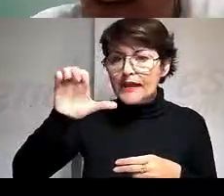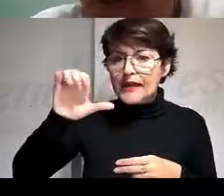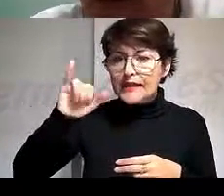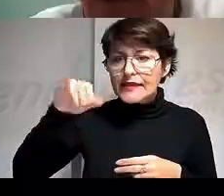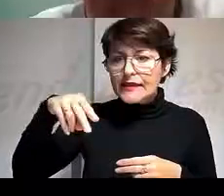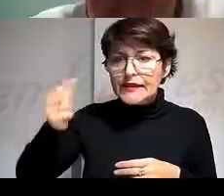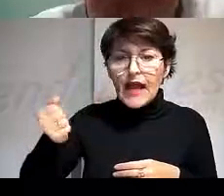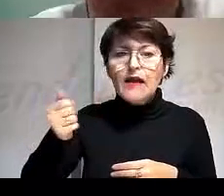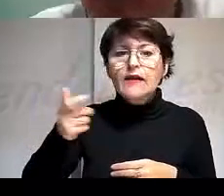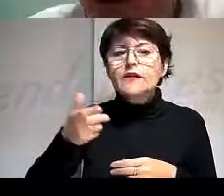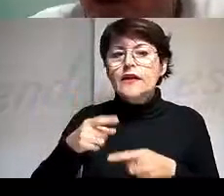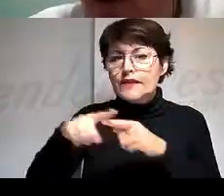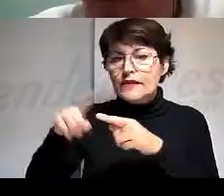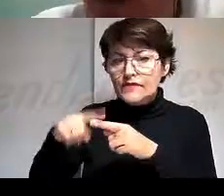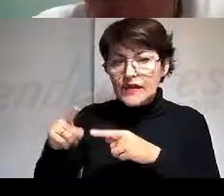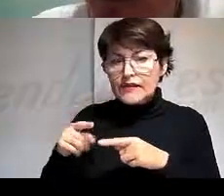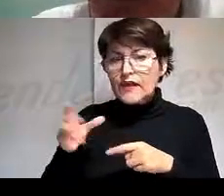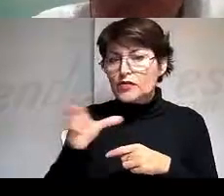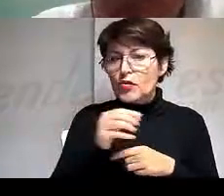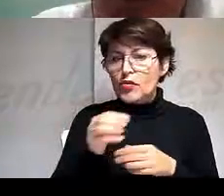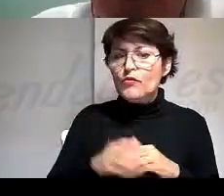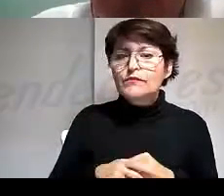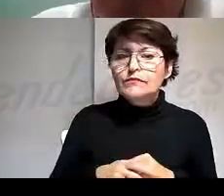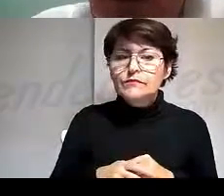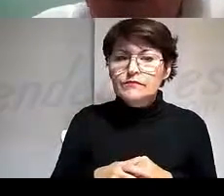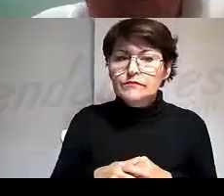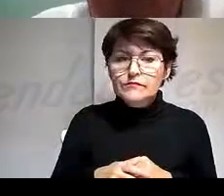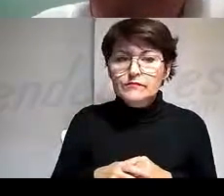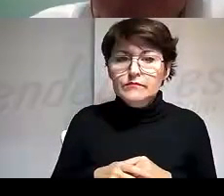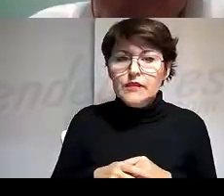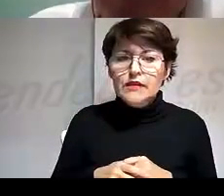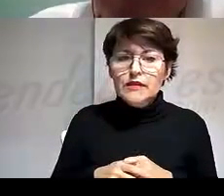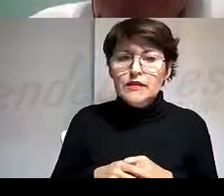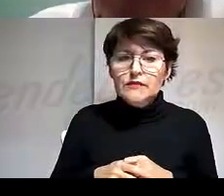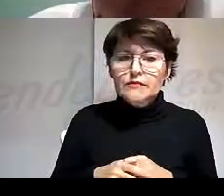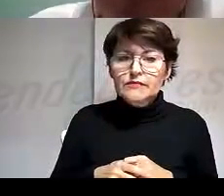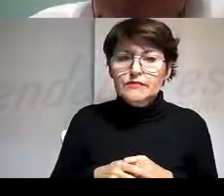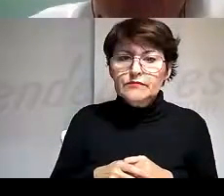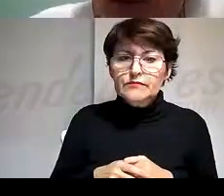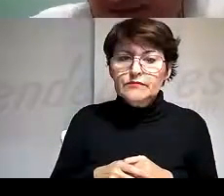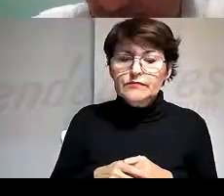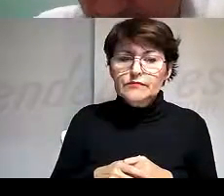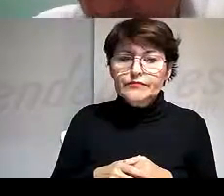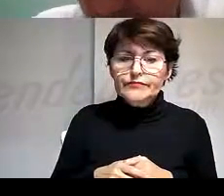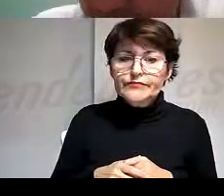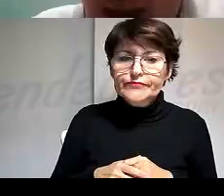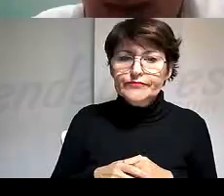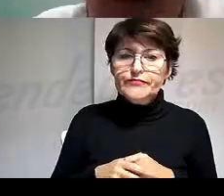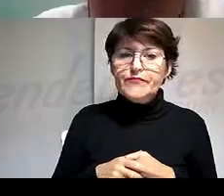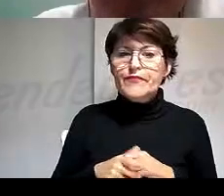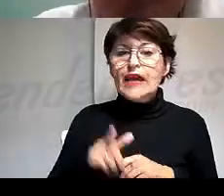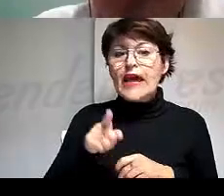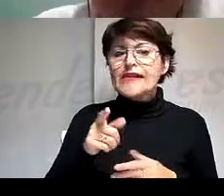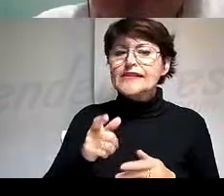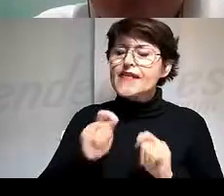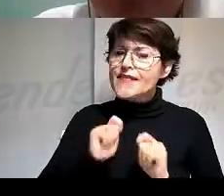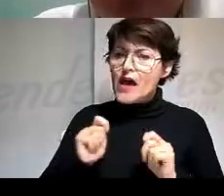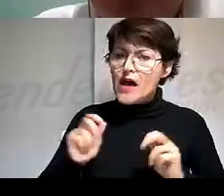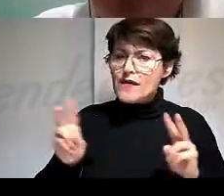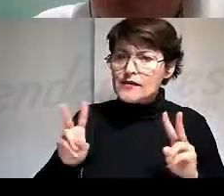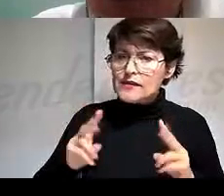del café, en realidad es la misma molécula, es una xantina, tiene un efecto estimulante y tiene un